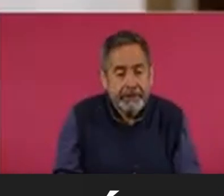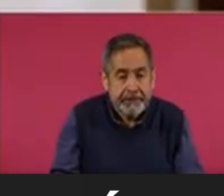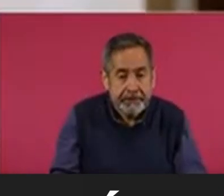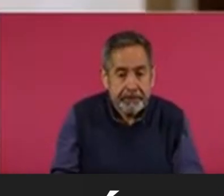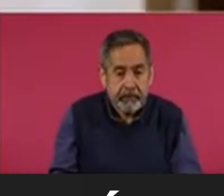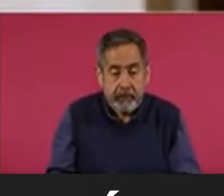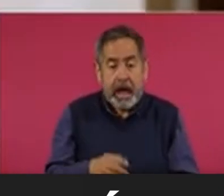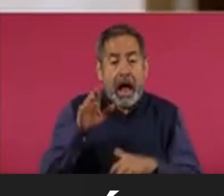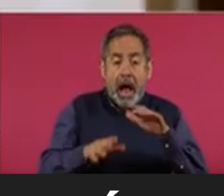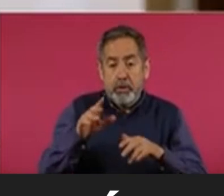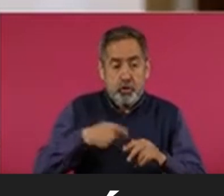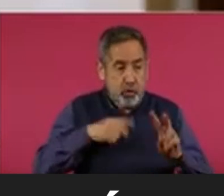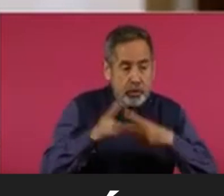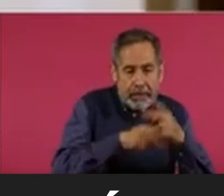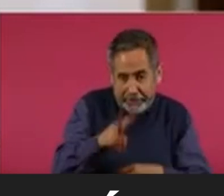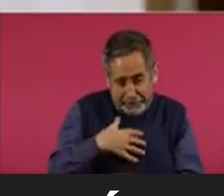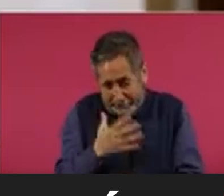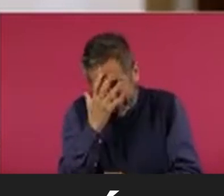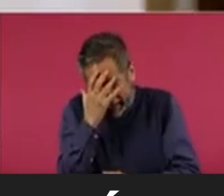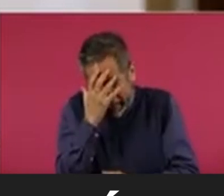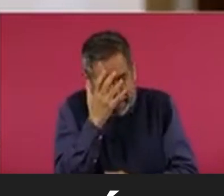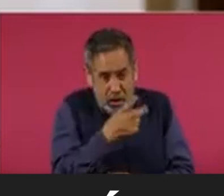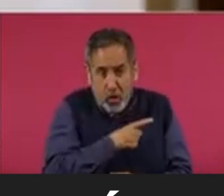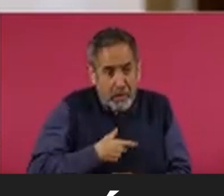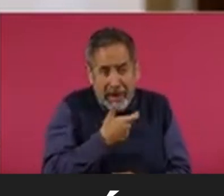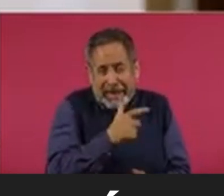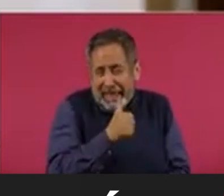Cuando no iba yo, porque me daba pena,